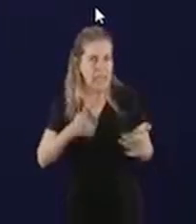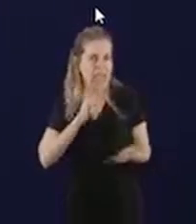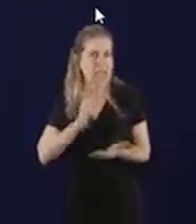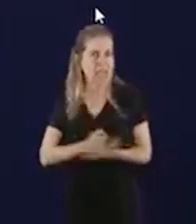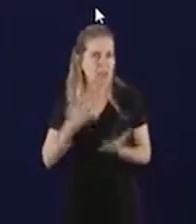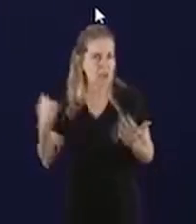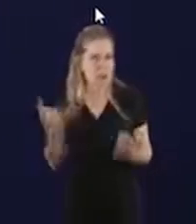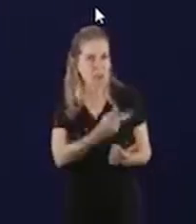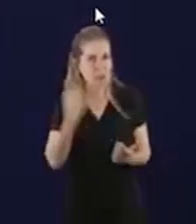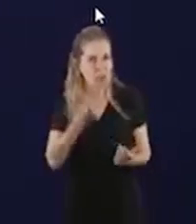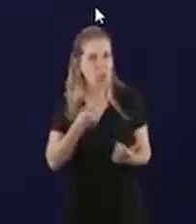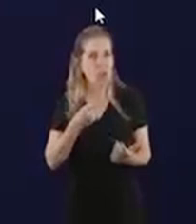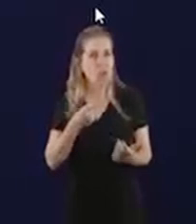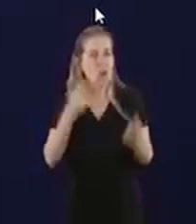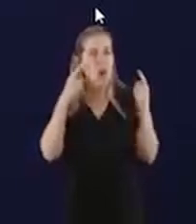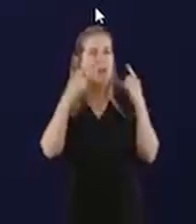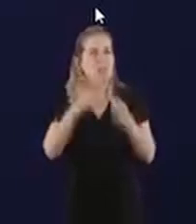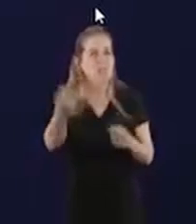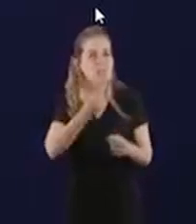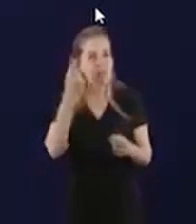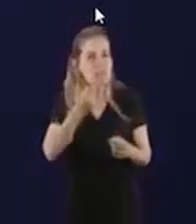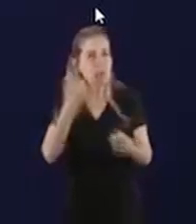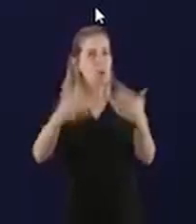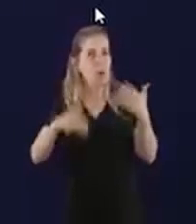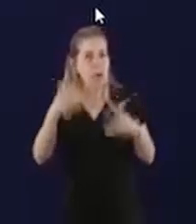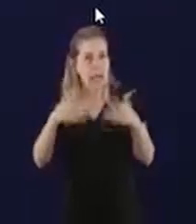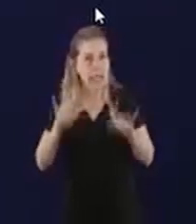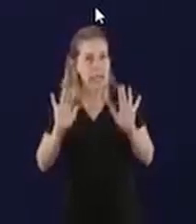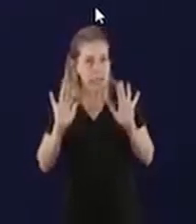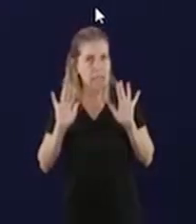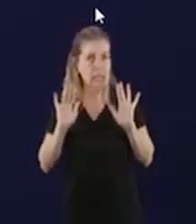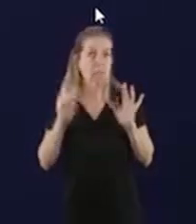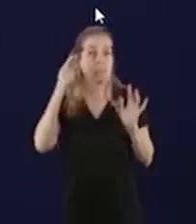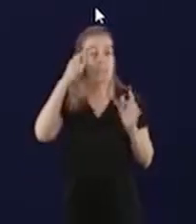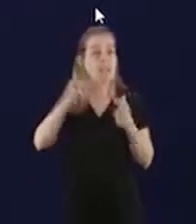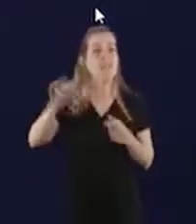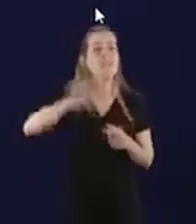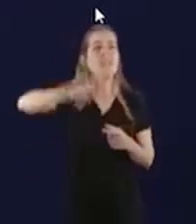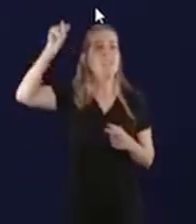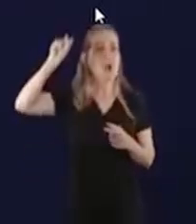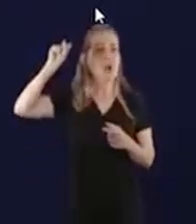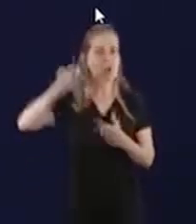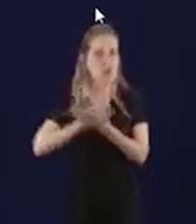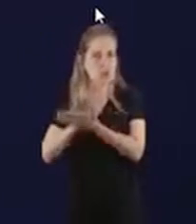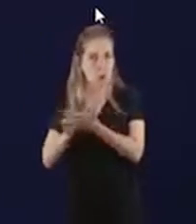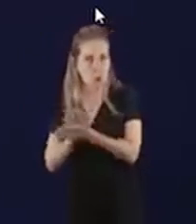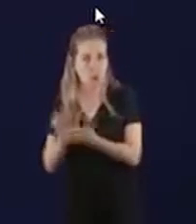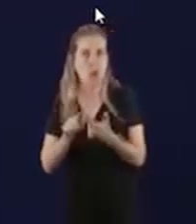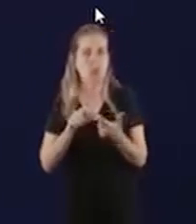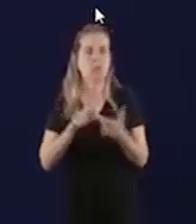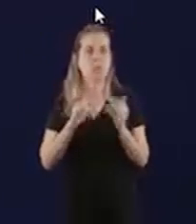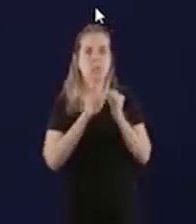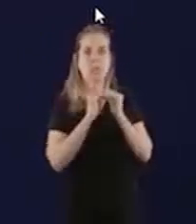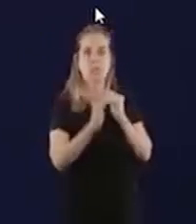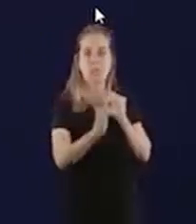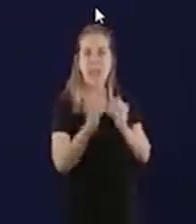tomando nuestra medida más urgente es terminar con la inflación terminar con el estancamiento de la